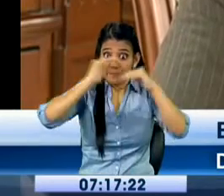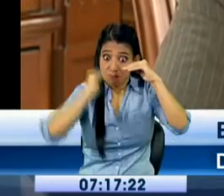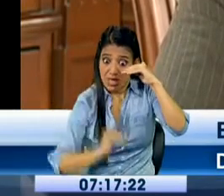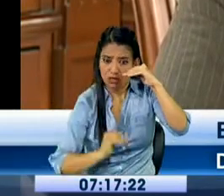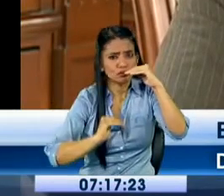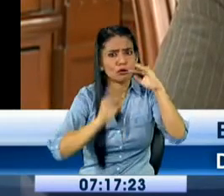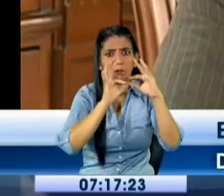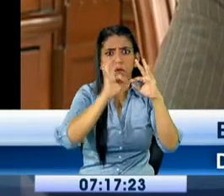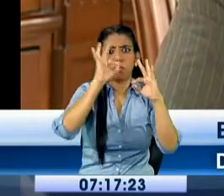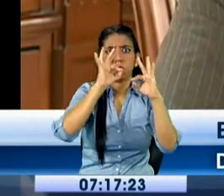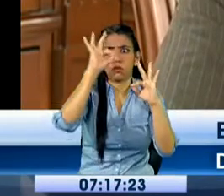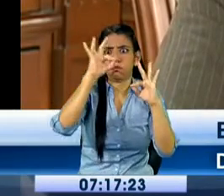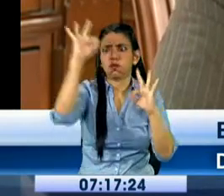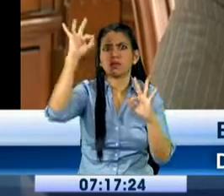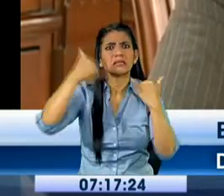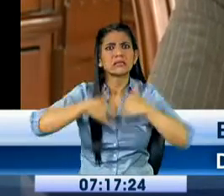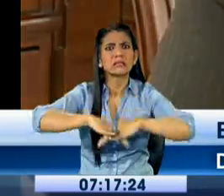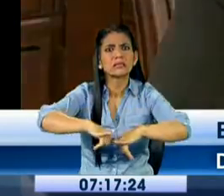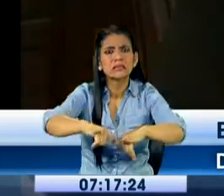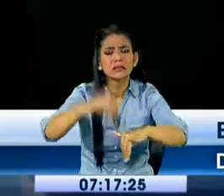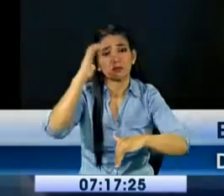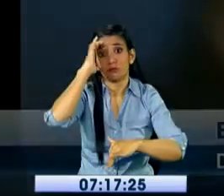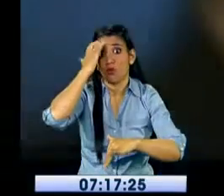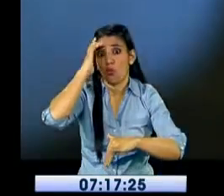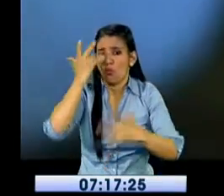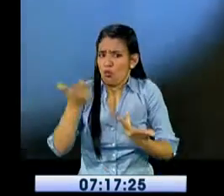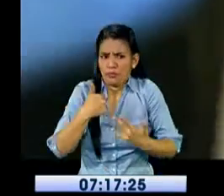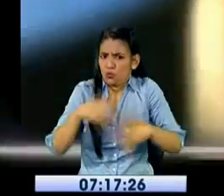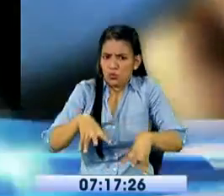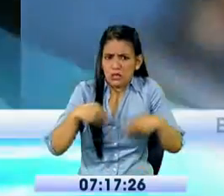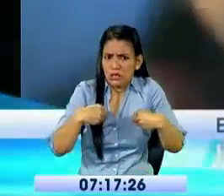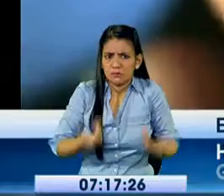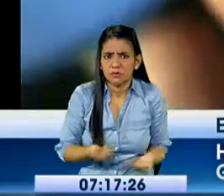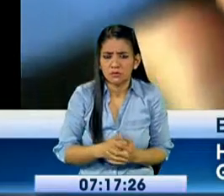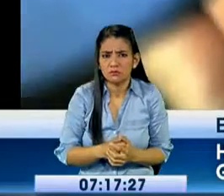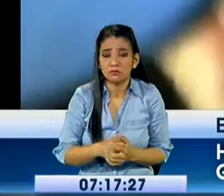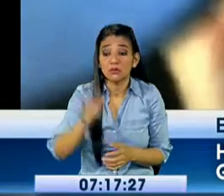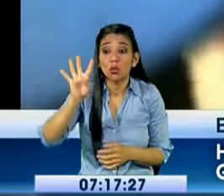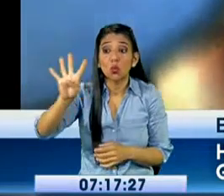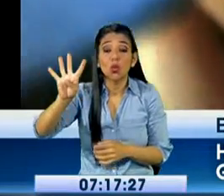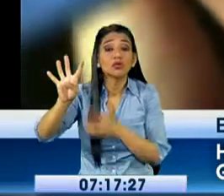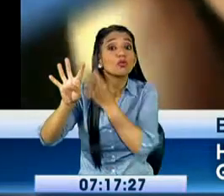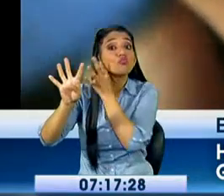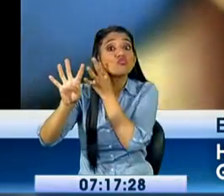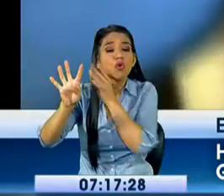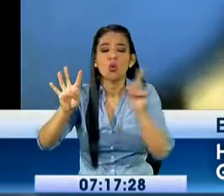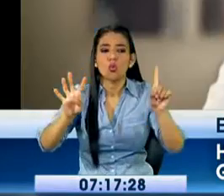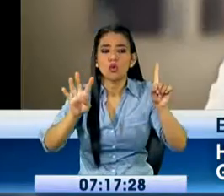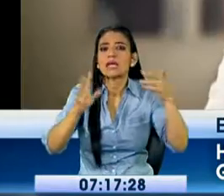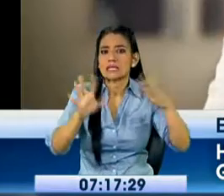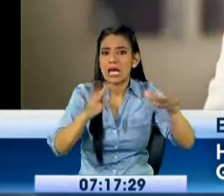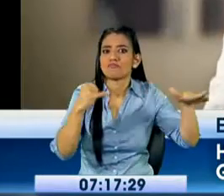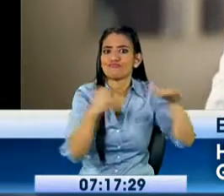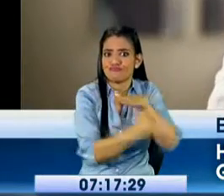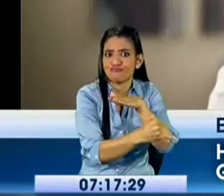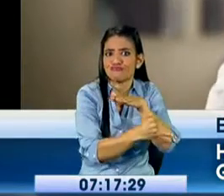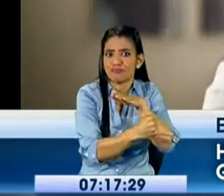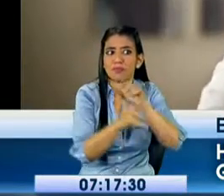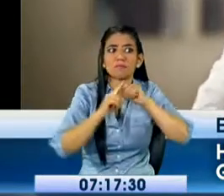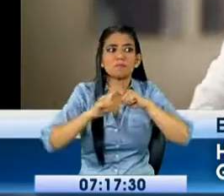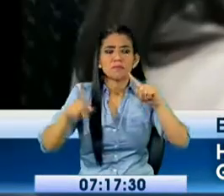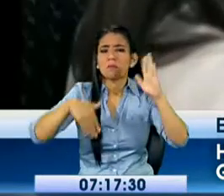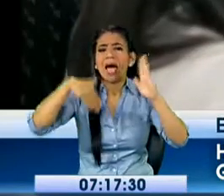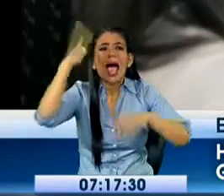y es intolerable. Una de cada cuatro mujeres ha vivido violencia sexual. Sin embargo, la agresión psicológica es la forma